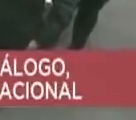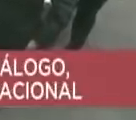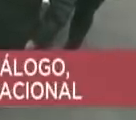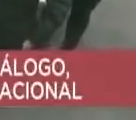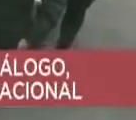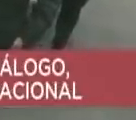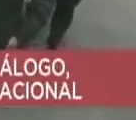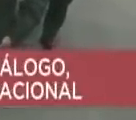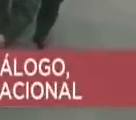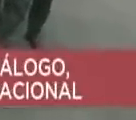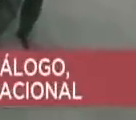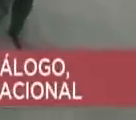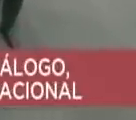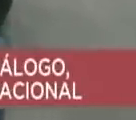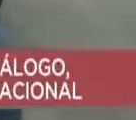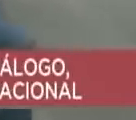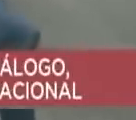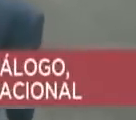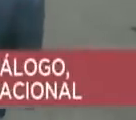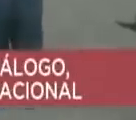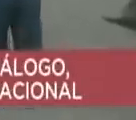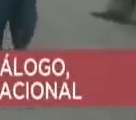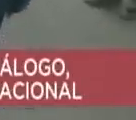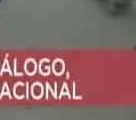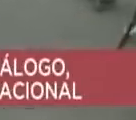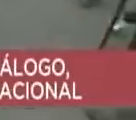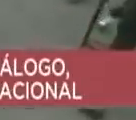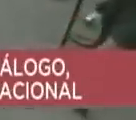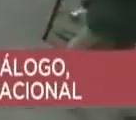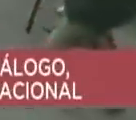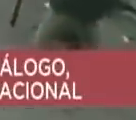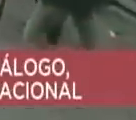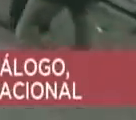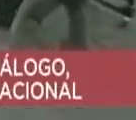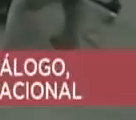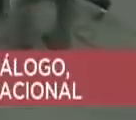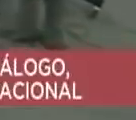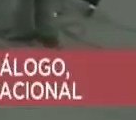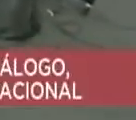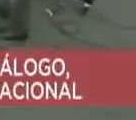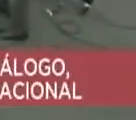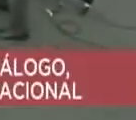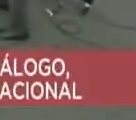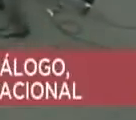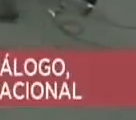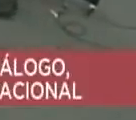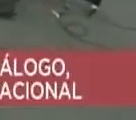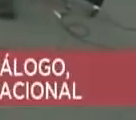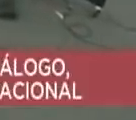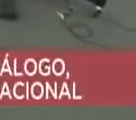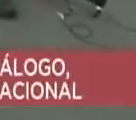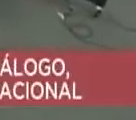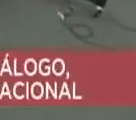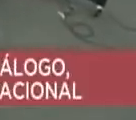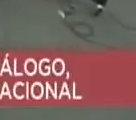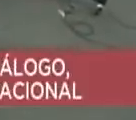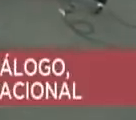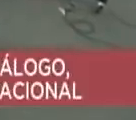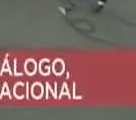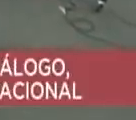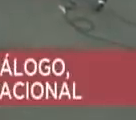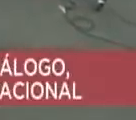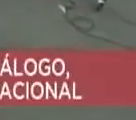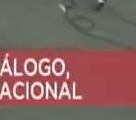de Estado venezolano a los diputados presentes que participan en esta reunión de trabajo, los